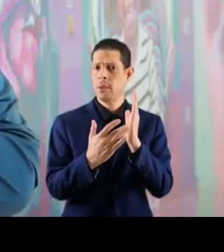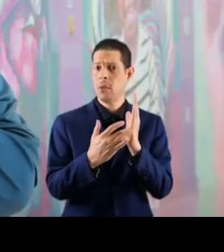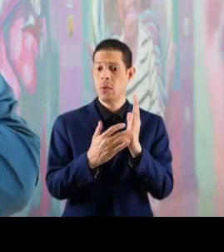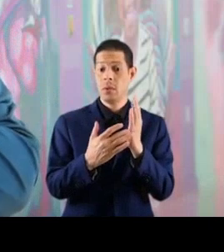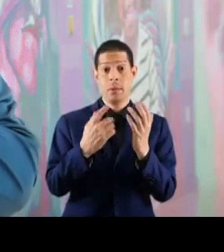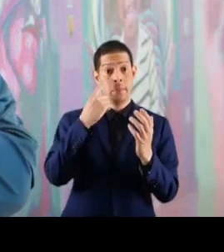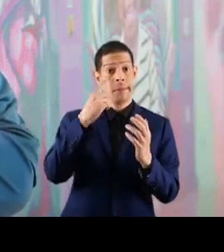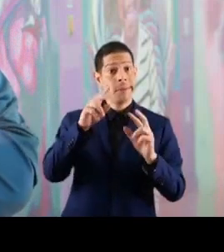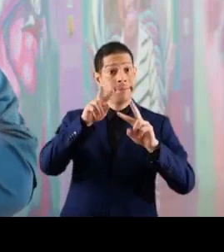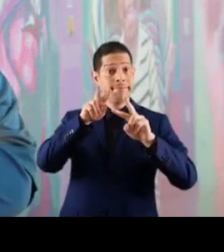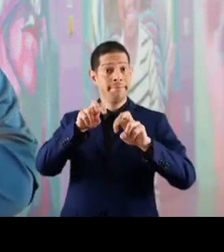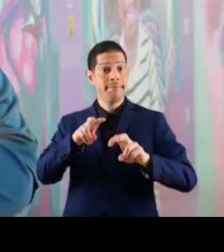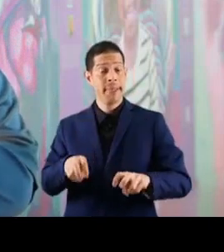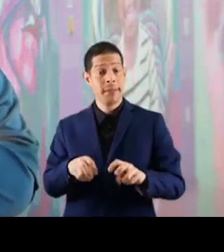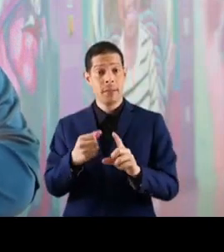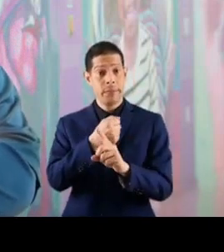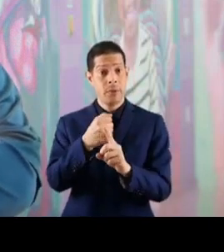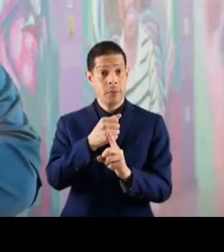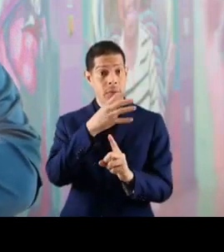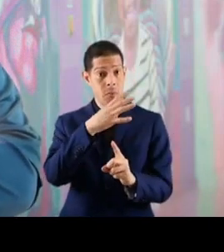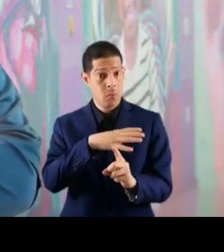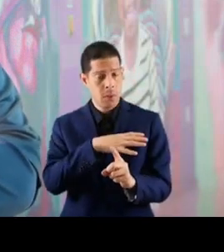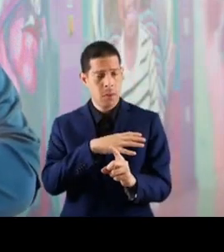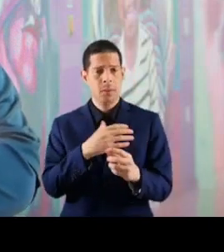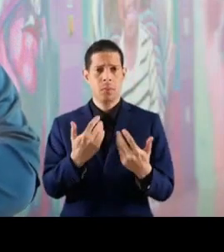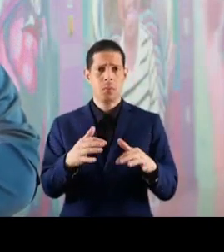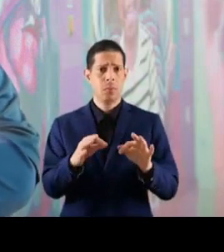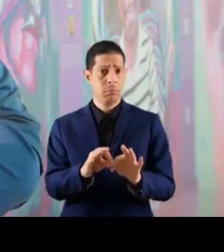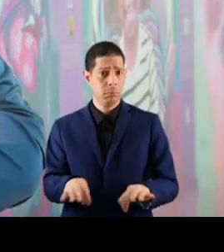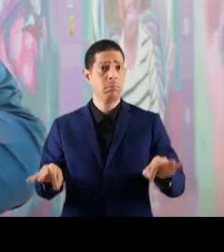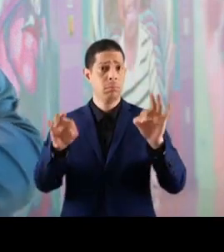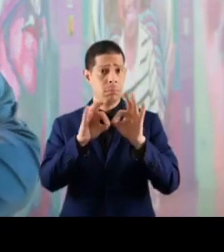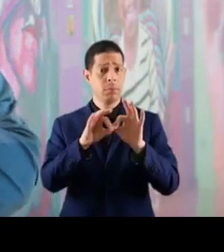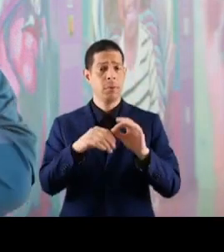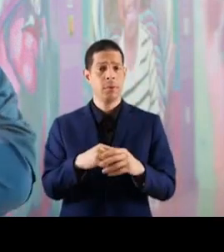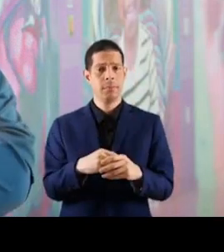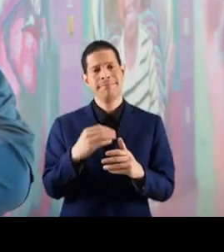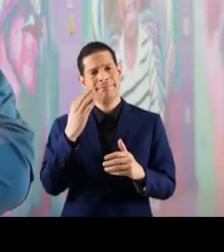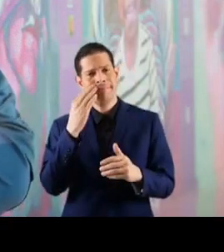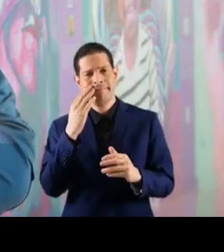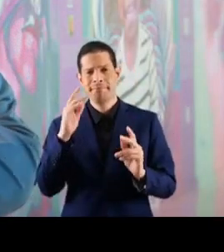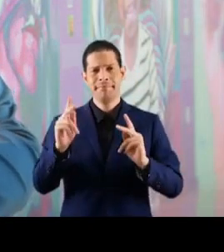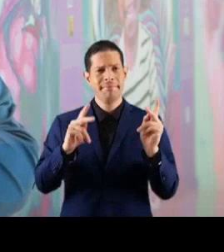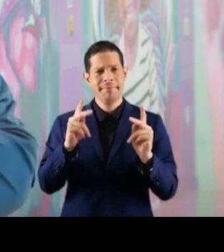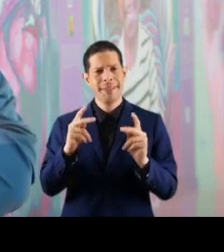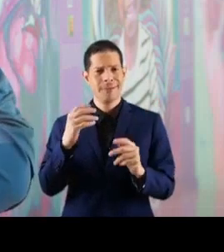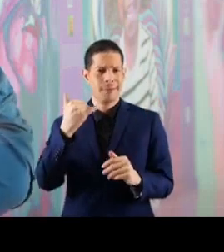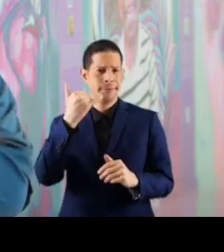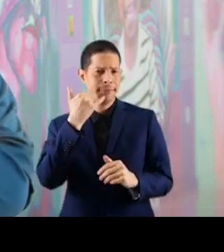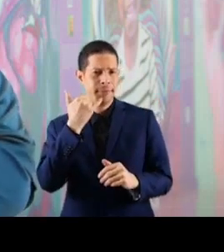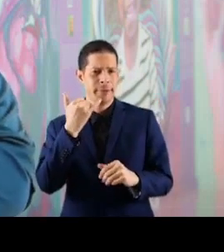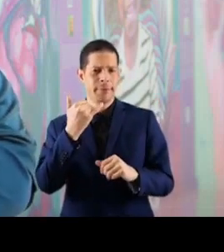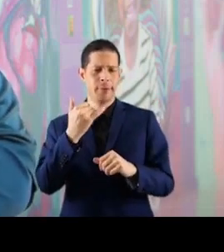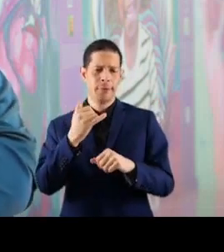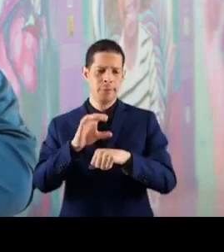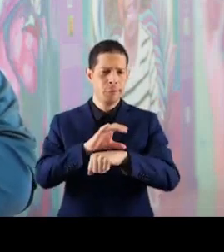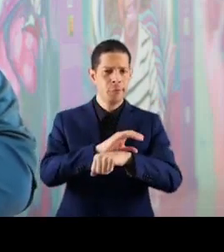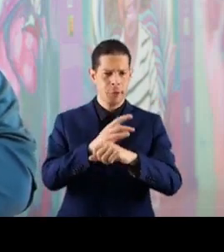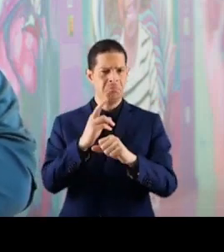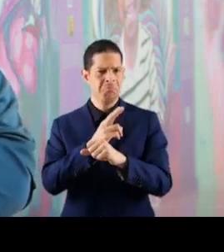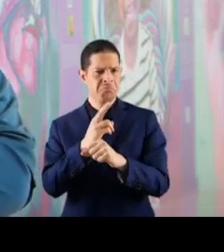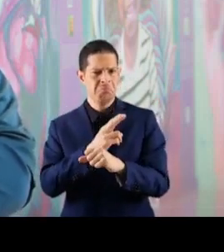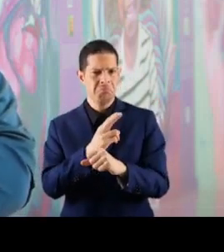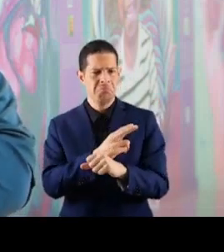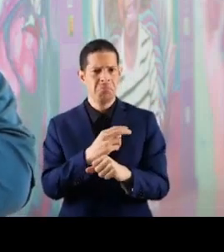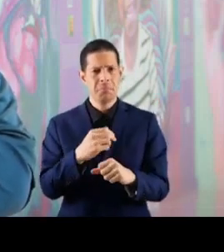fue un rol en las investigaciones de violencia de género fíjese que todo el mundo que interactúa con equipos electrónicos a